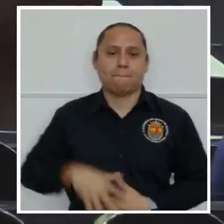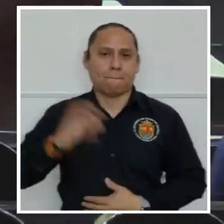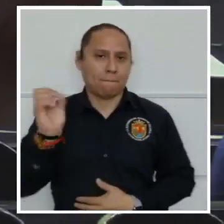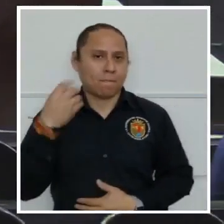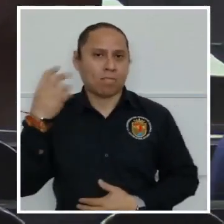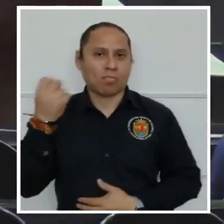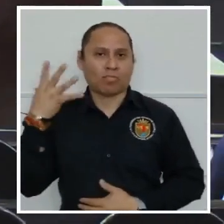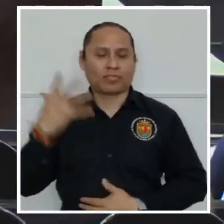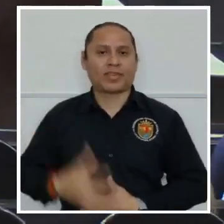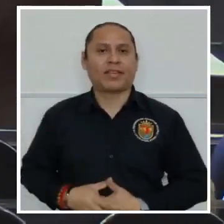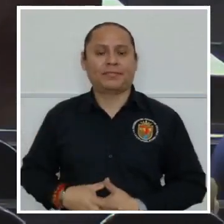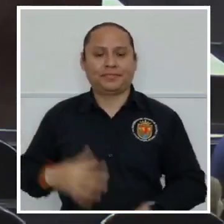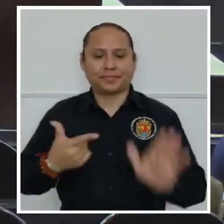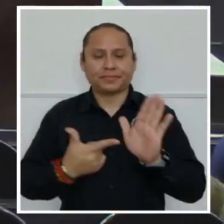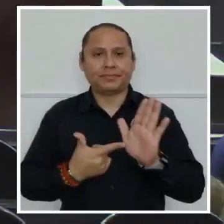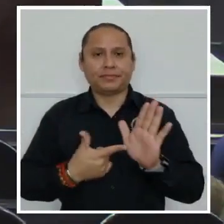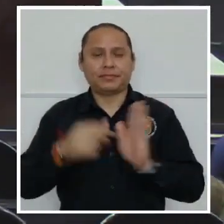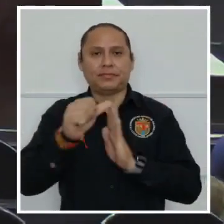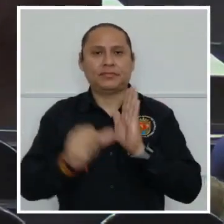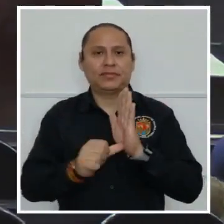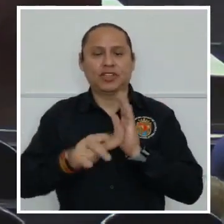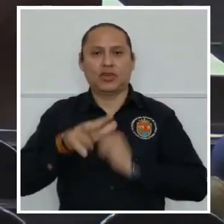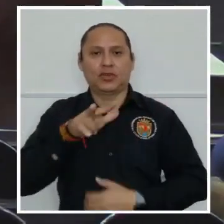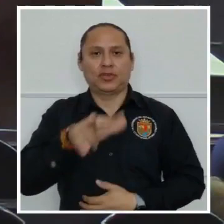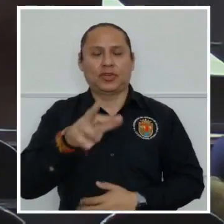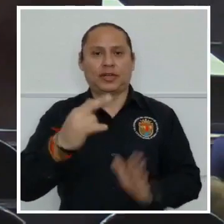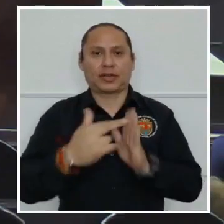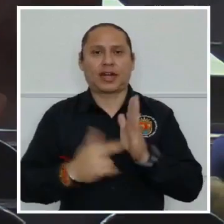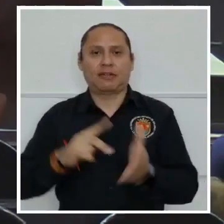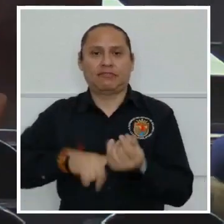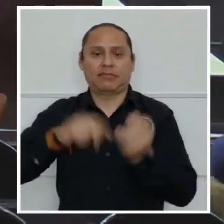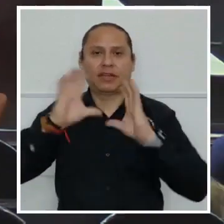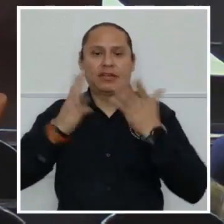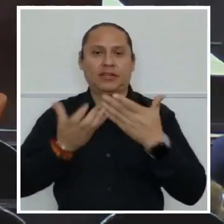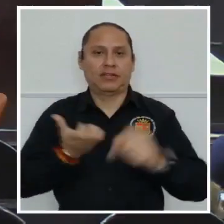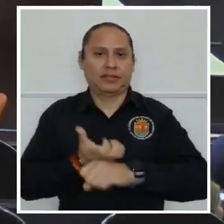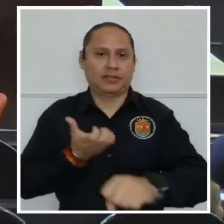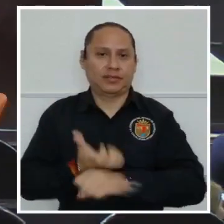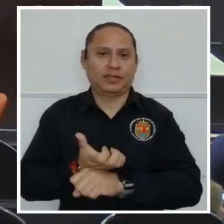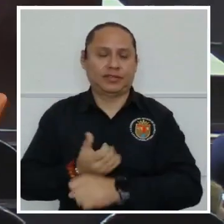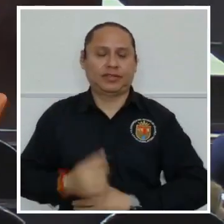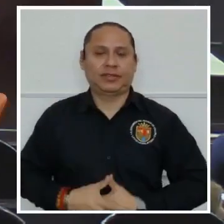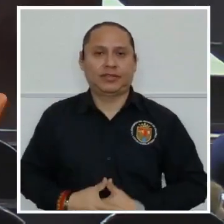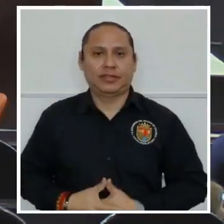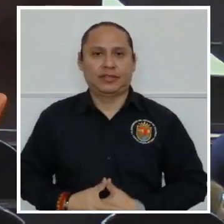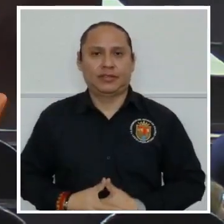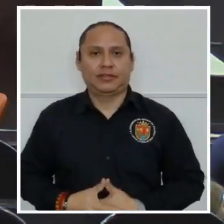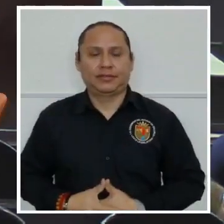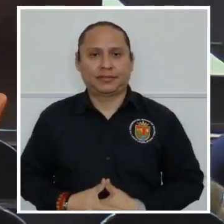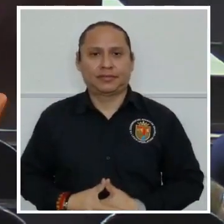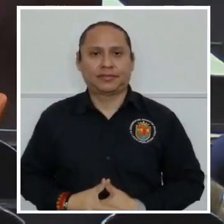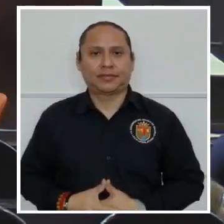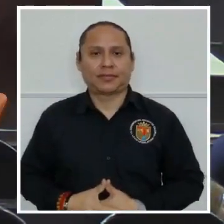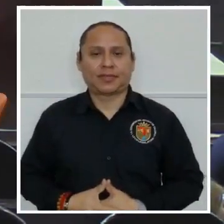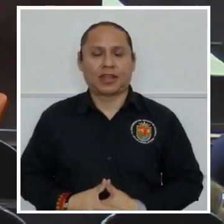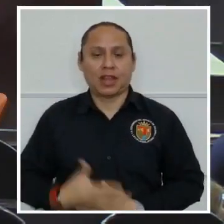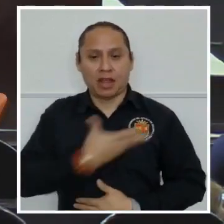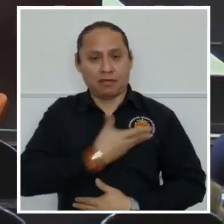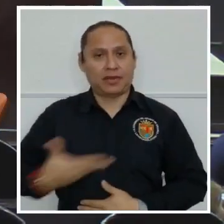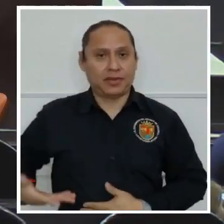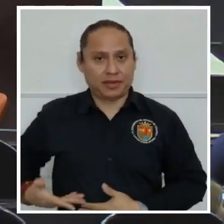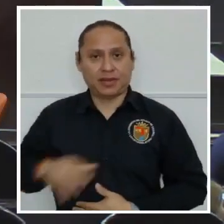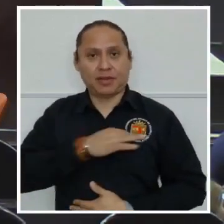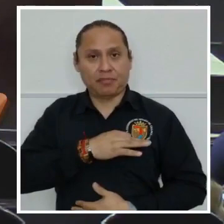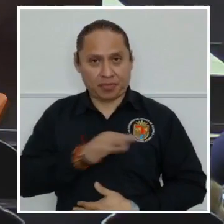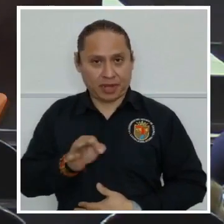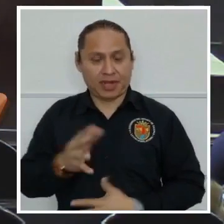Honorable Asamblea, con fundamento en el artículo 18 del reglamento interior de este honorable Congreso del Estado, esta